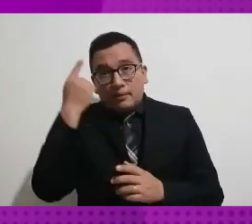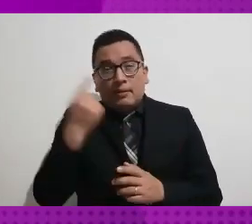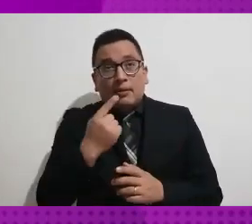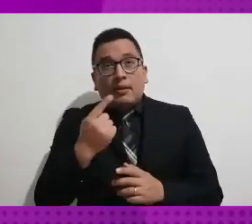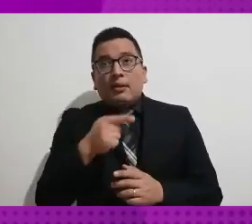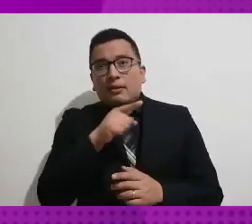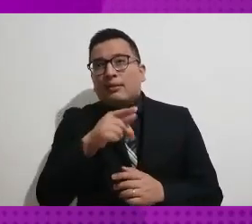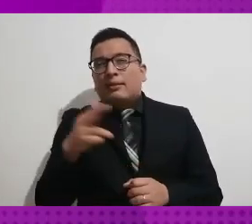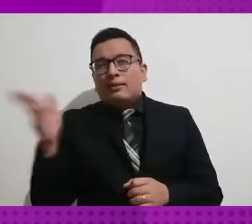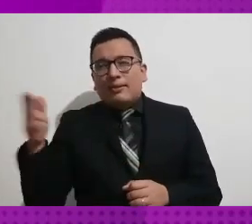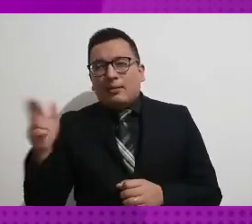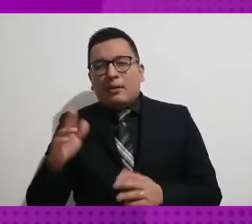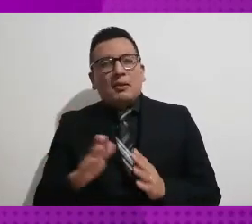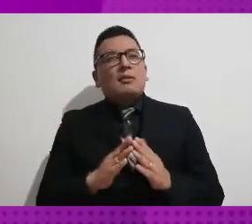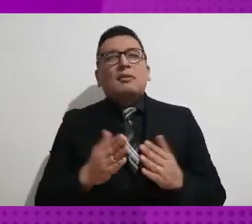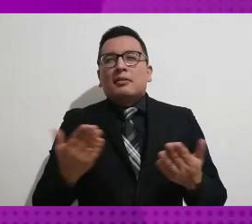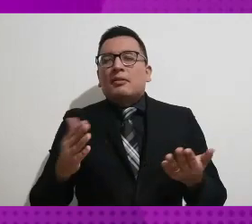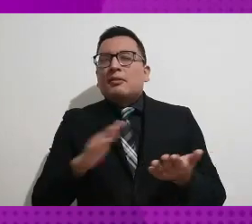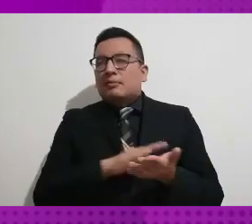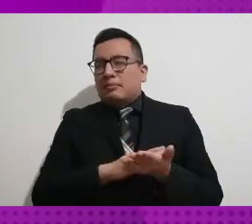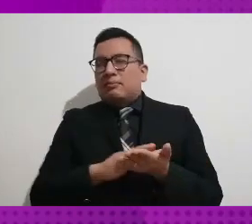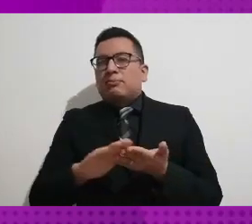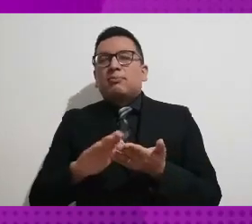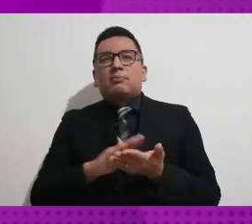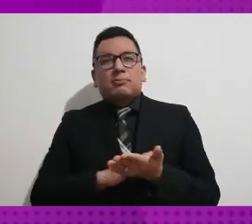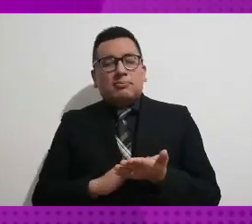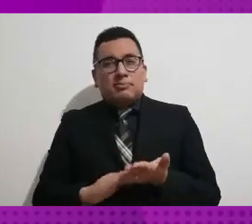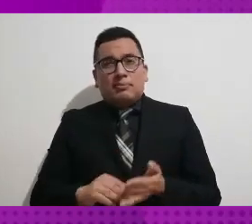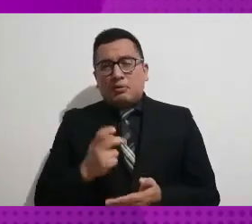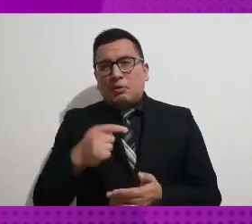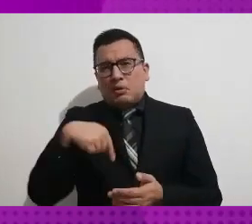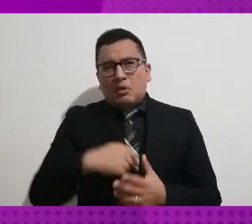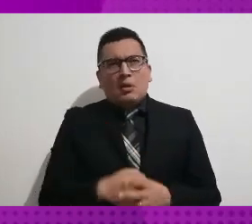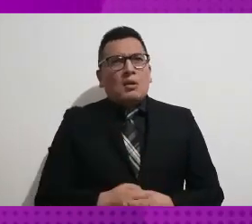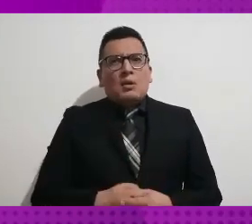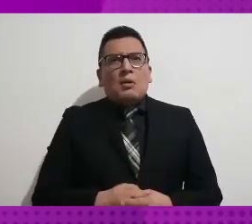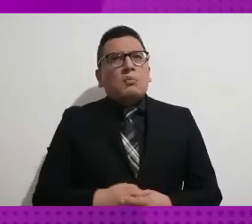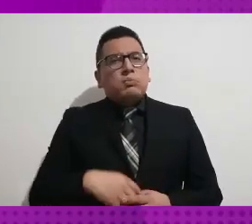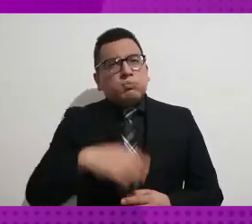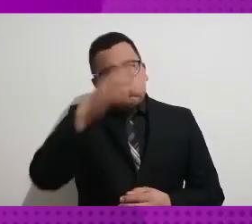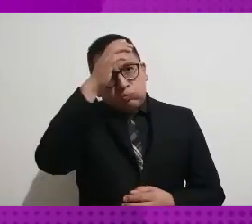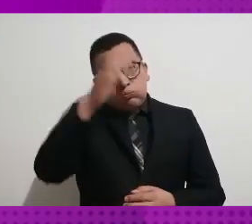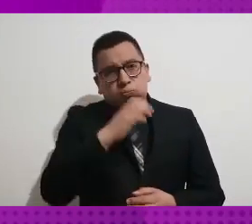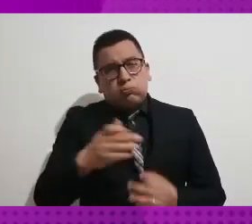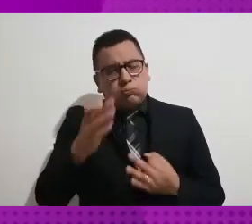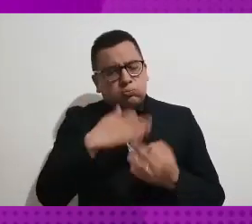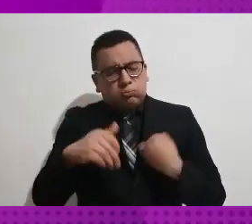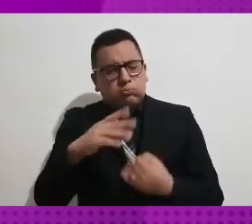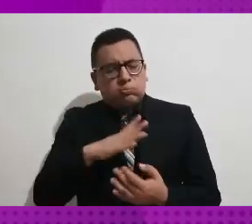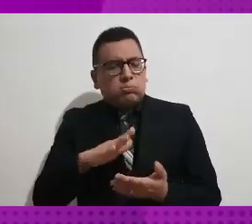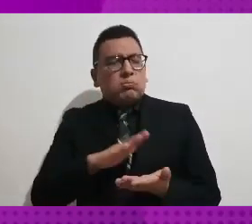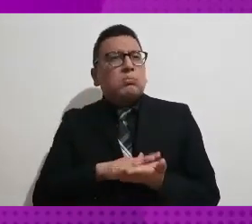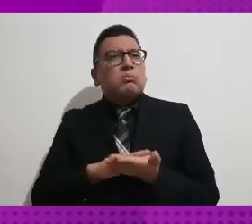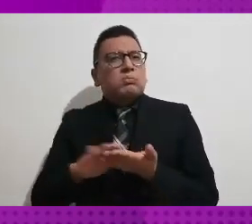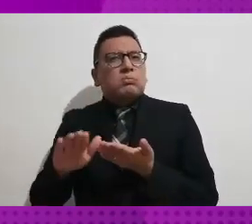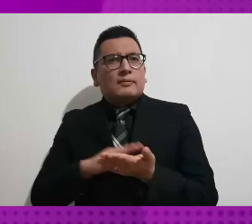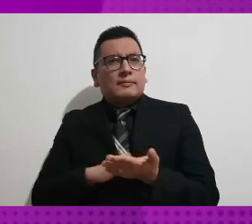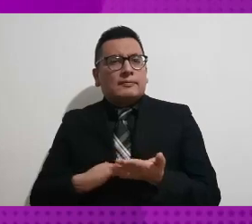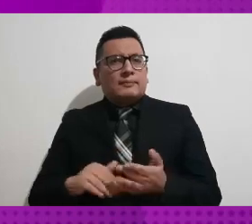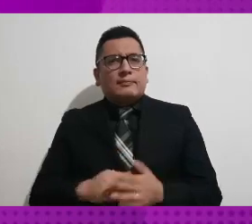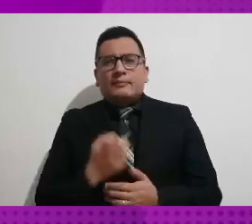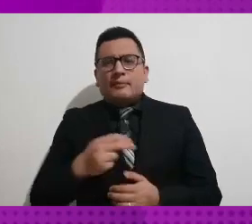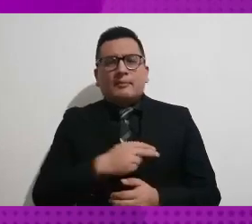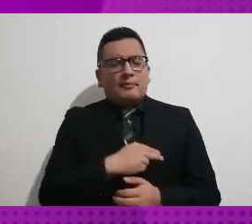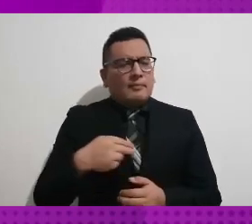braille, ¿verdad? Y se estableció que en todos los restaurantes de Coahuila debe de haber menús en braille, pues ya ver contigo, ha estado con